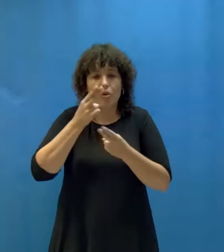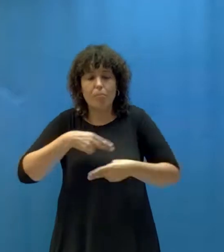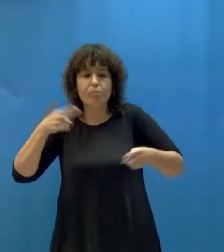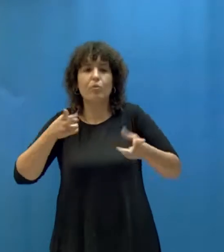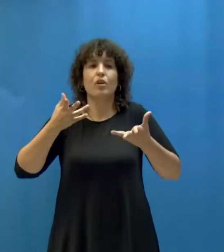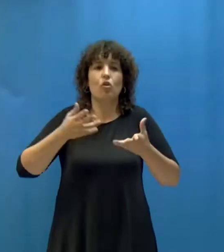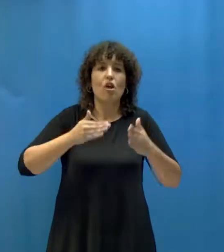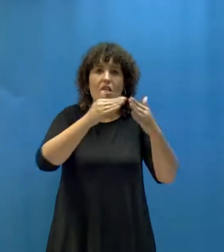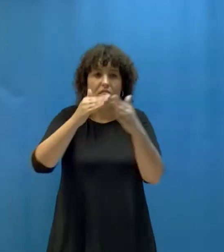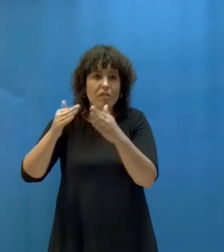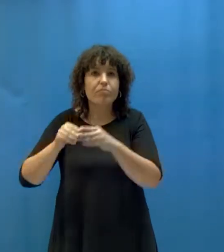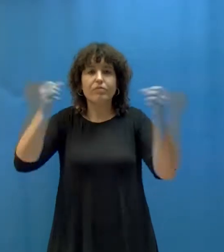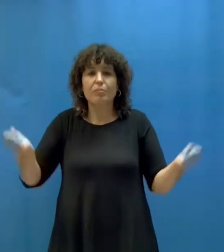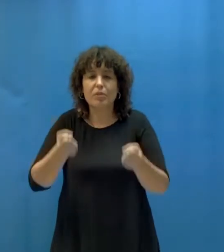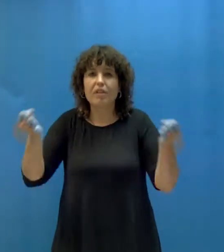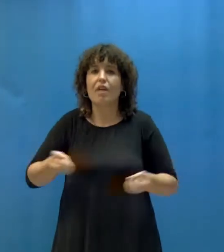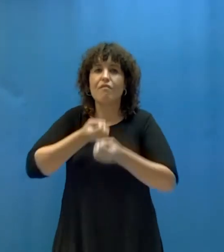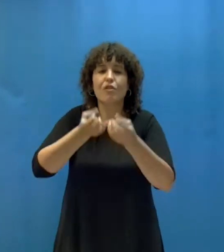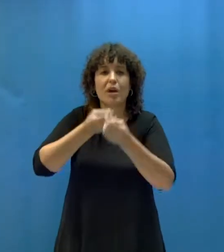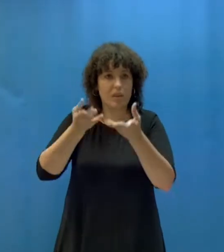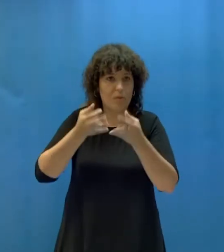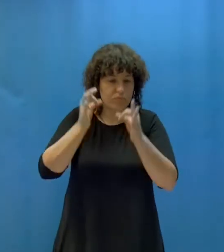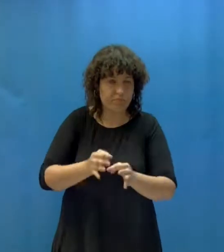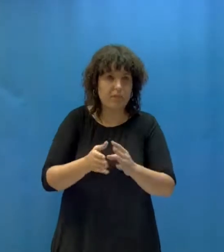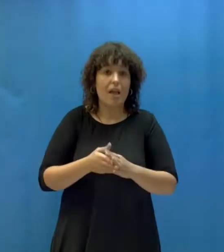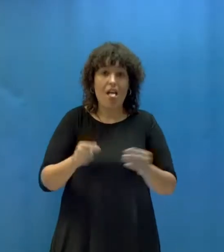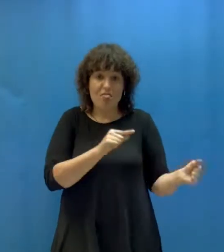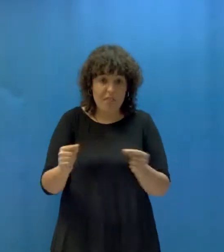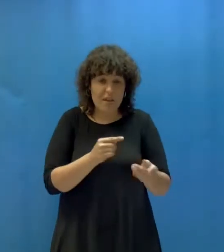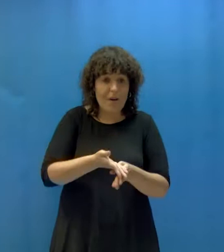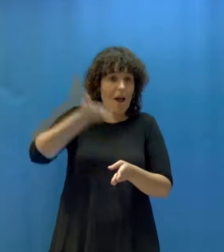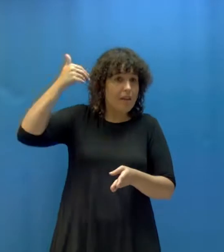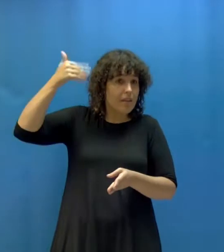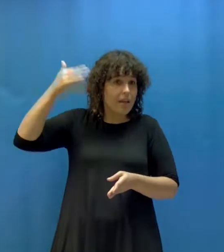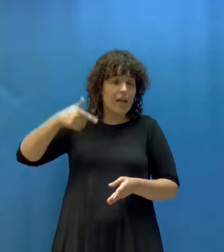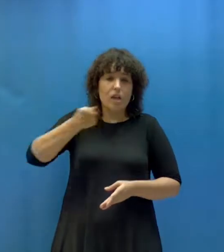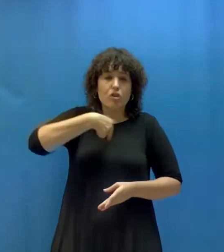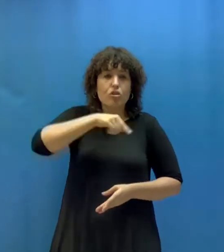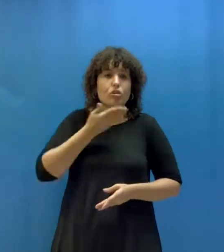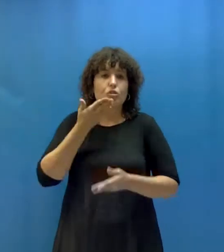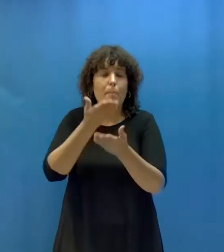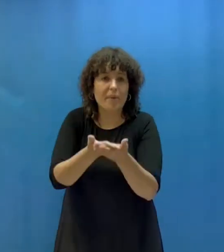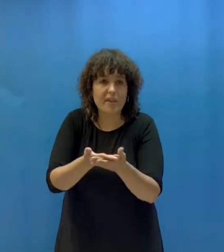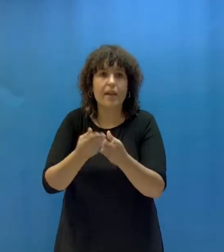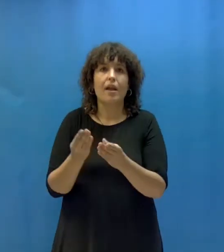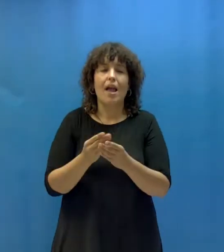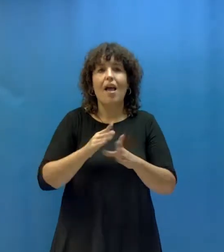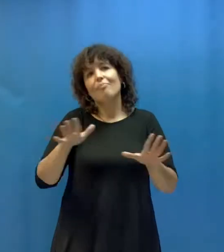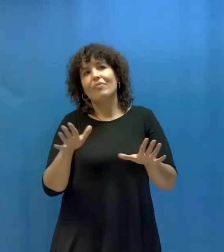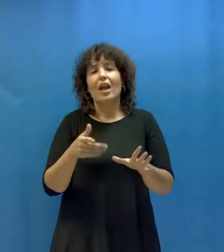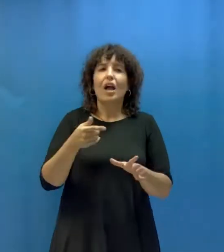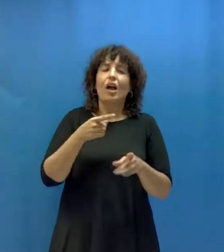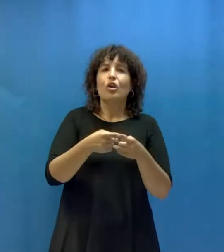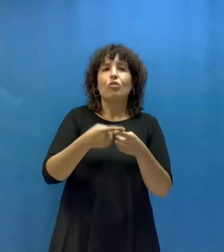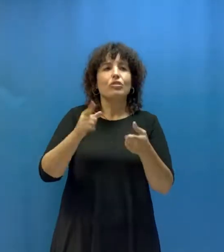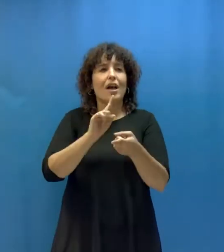urbano, publicitario e informativo. En ese debate pedimos textualmente, nuestra moción no solo busca la mejora estética e innovadora del contrato